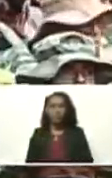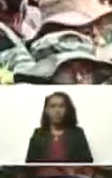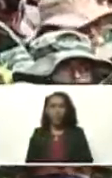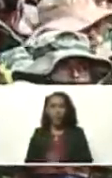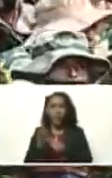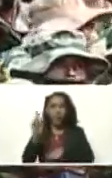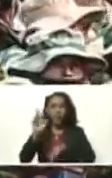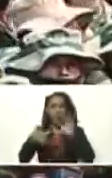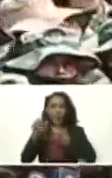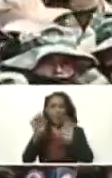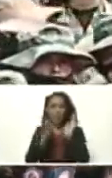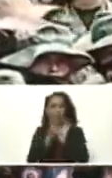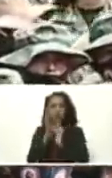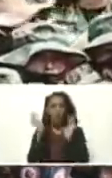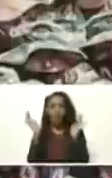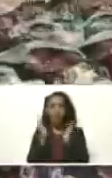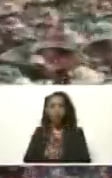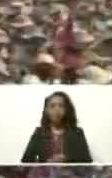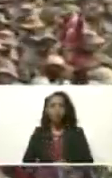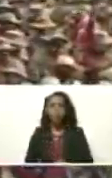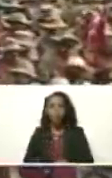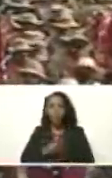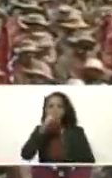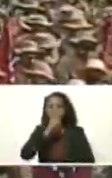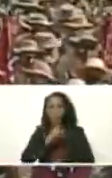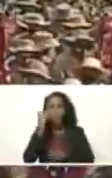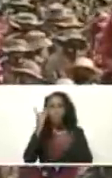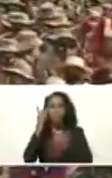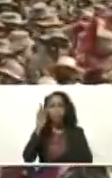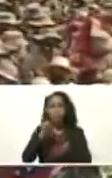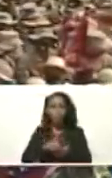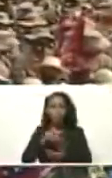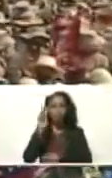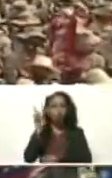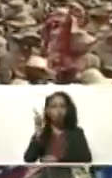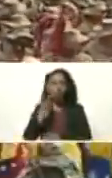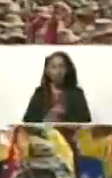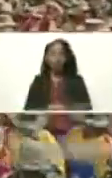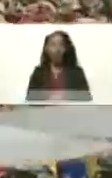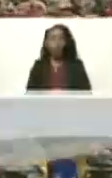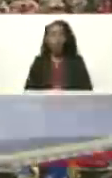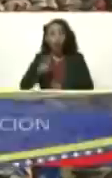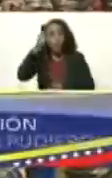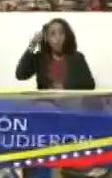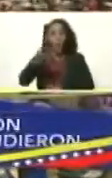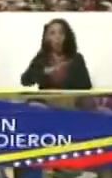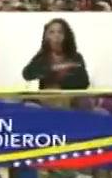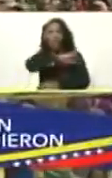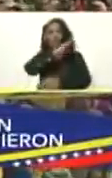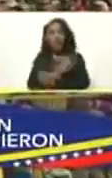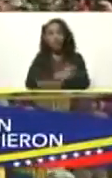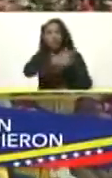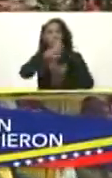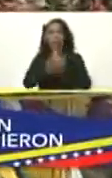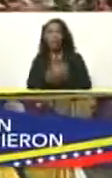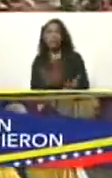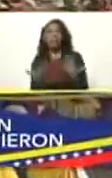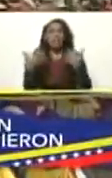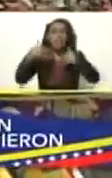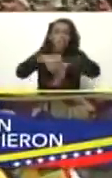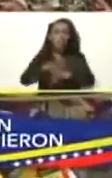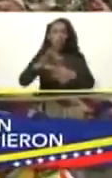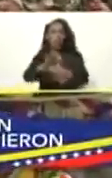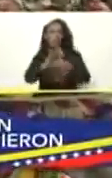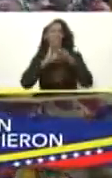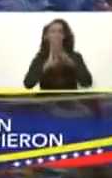aquel 13 de abril del año 2002, pueblo y fuerza armada se unieron para salir